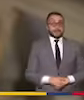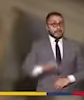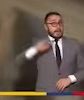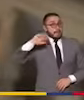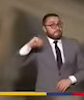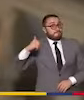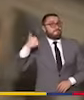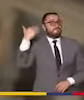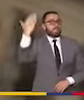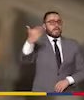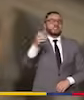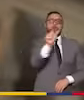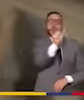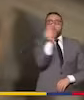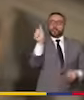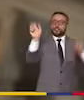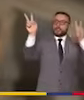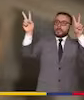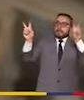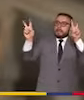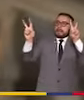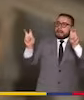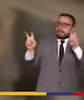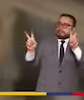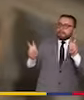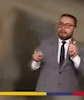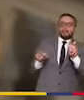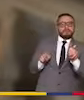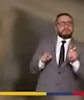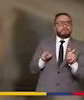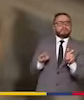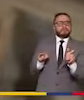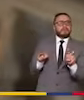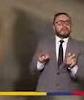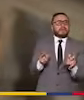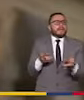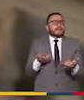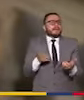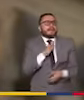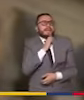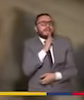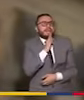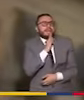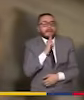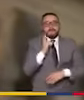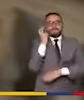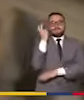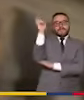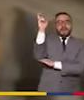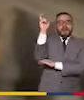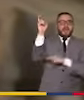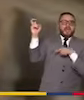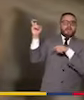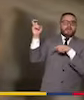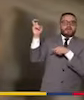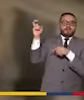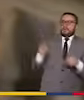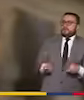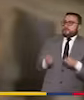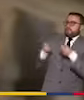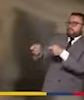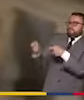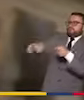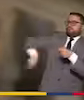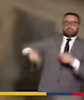comunicaremos otros asuntos que ya se encarga es la Fiscalía de transferirlos por ser la